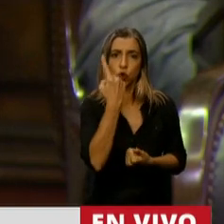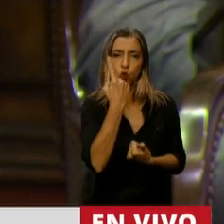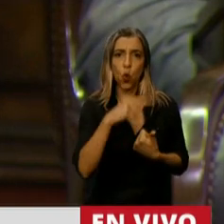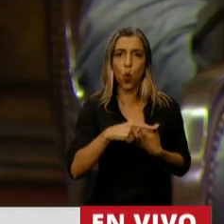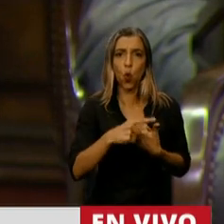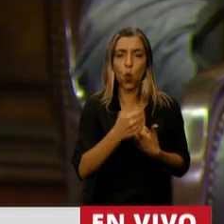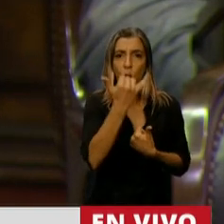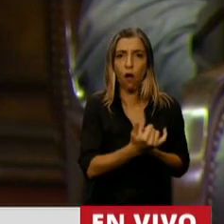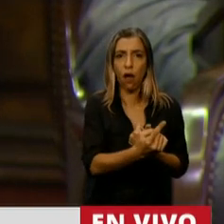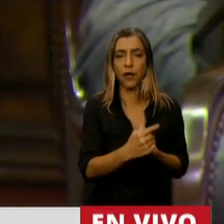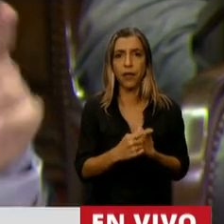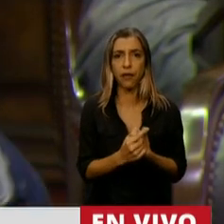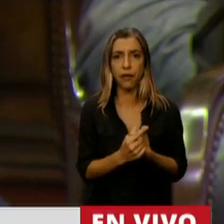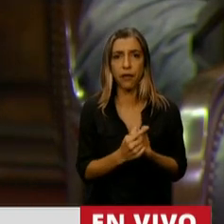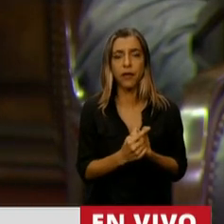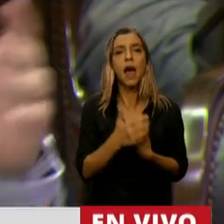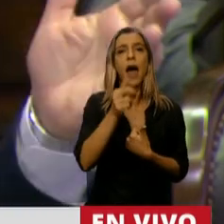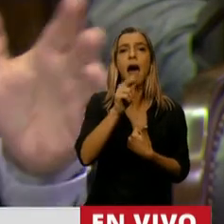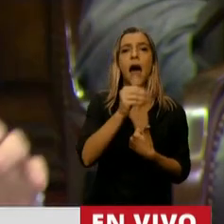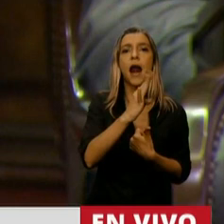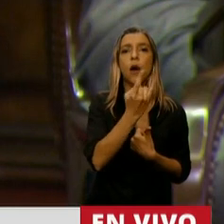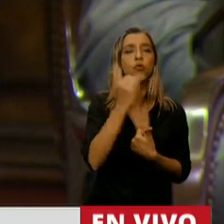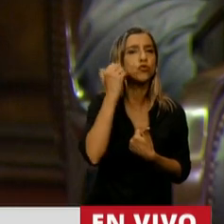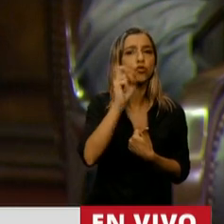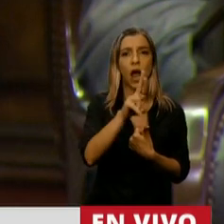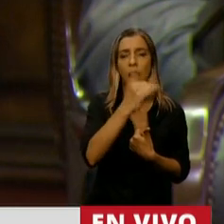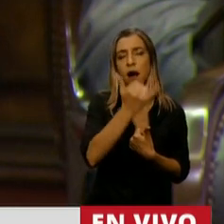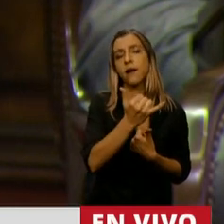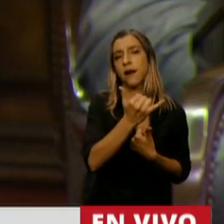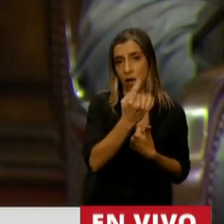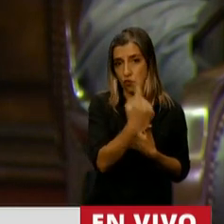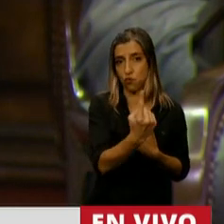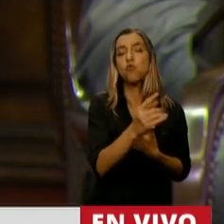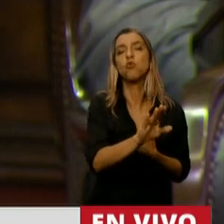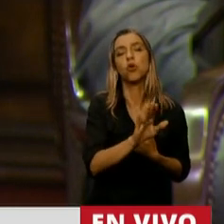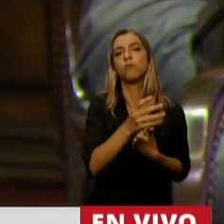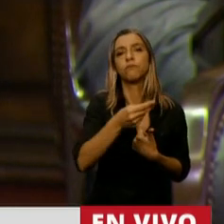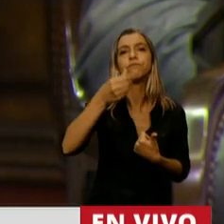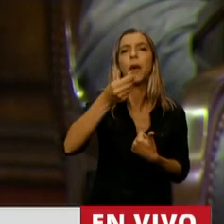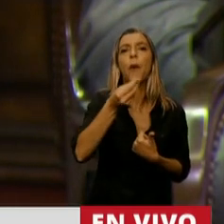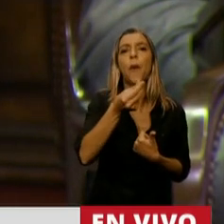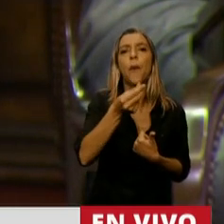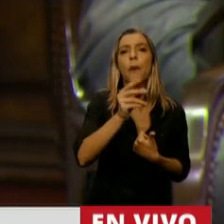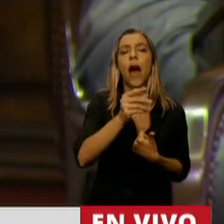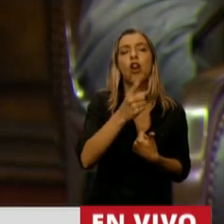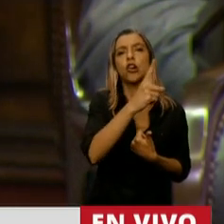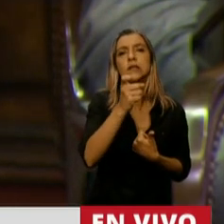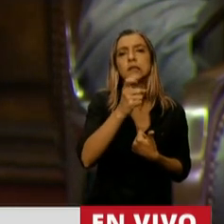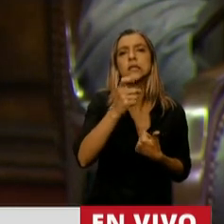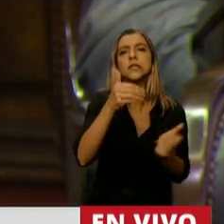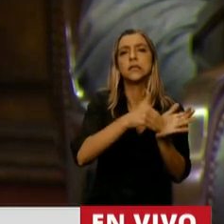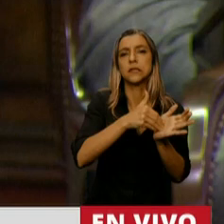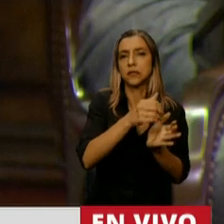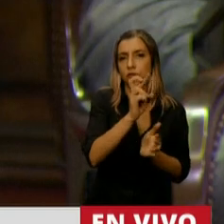abusar el ara bhullar cuesta alrededor de 100 millones de dólares el